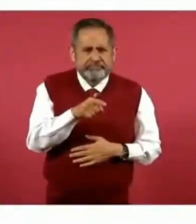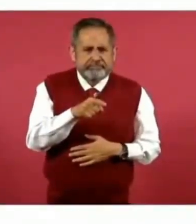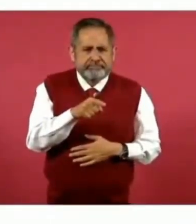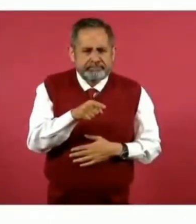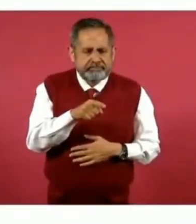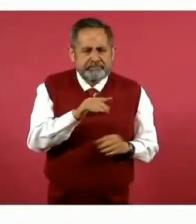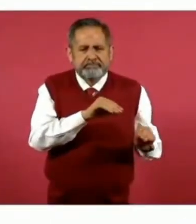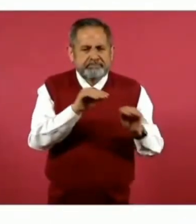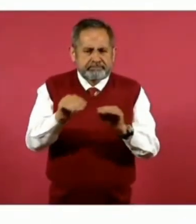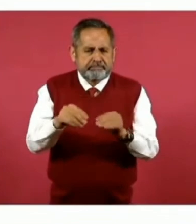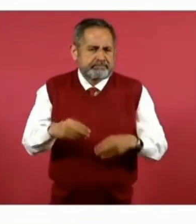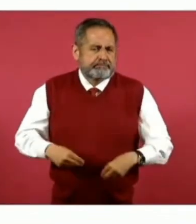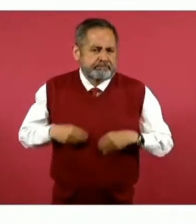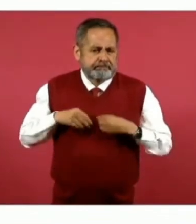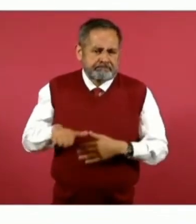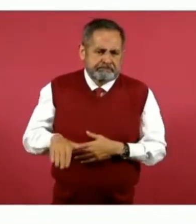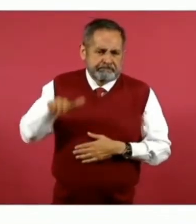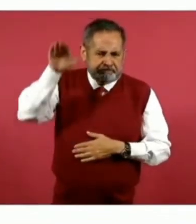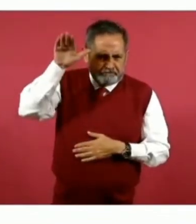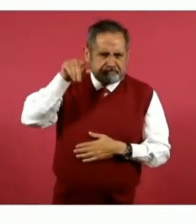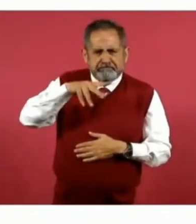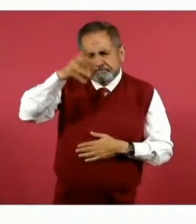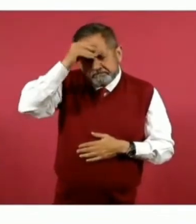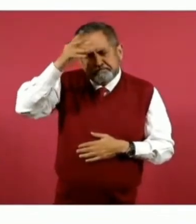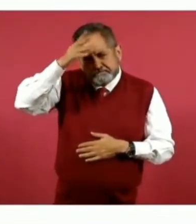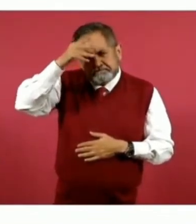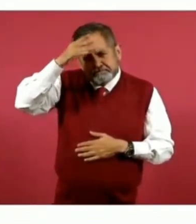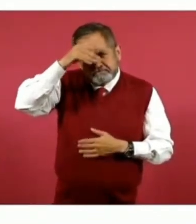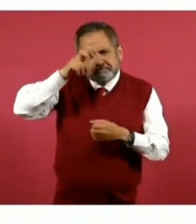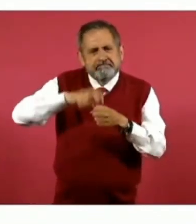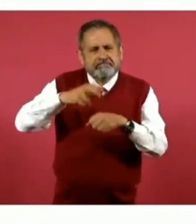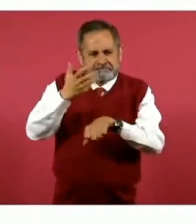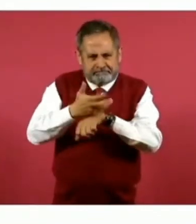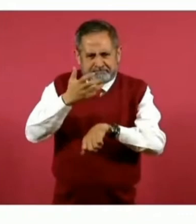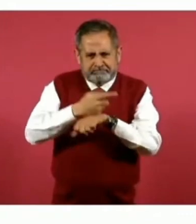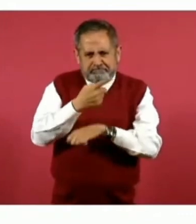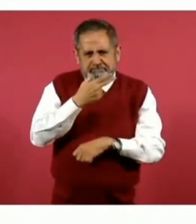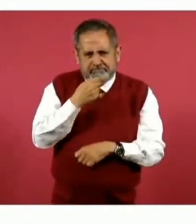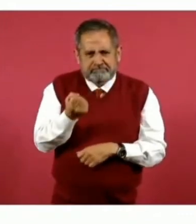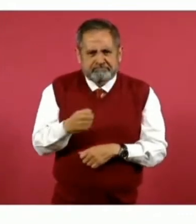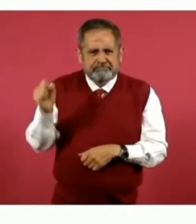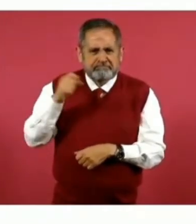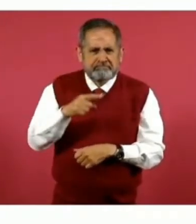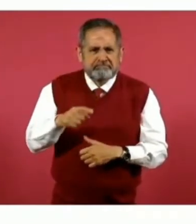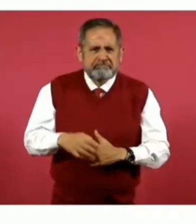se creó y se formó en Estados Unidos.